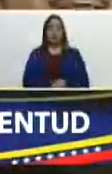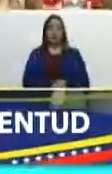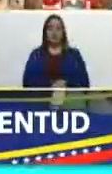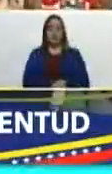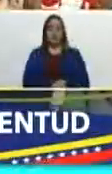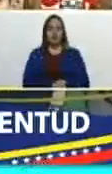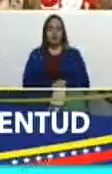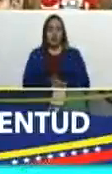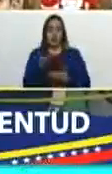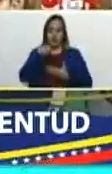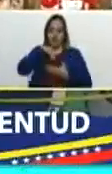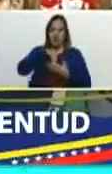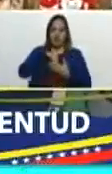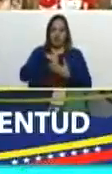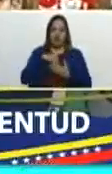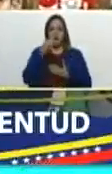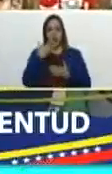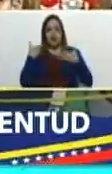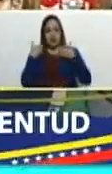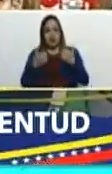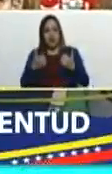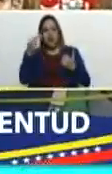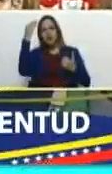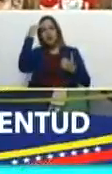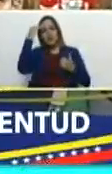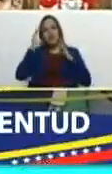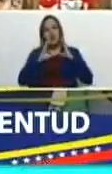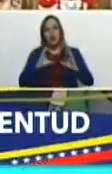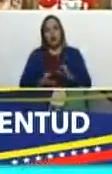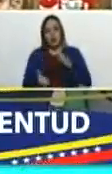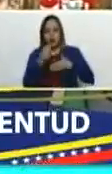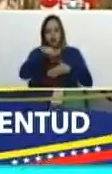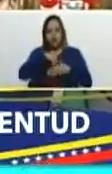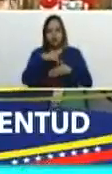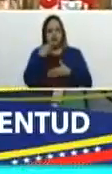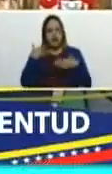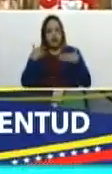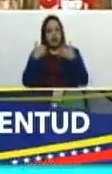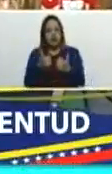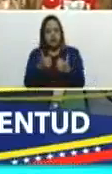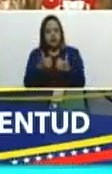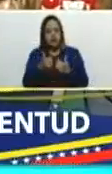Espíritu sano. Mente sana, cuerpo sano y espíritu sano.